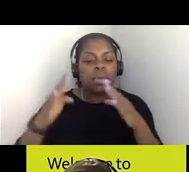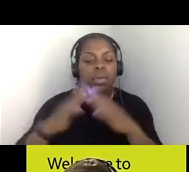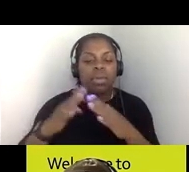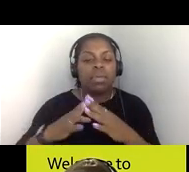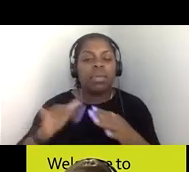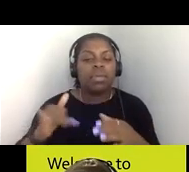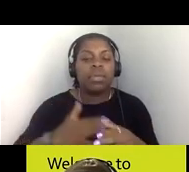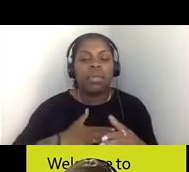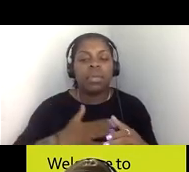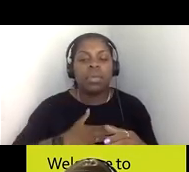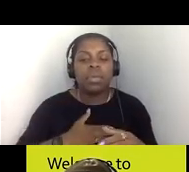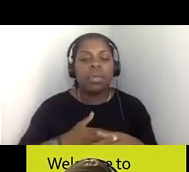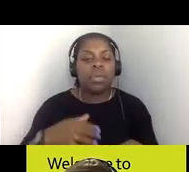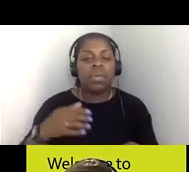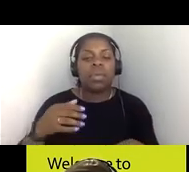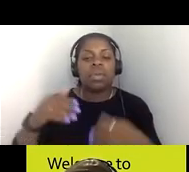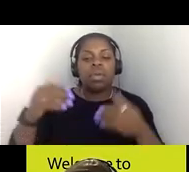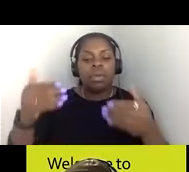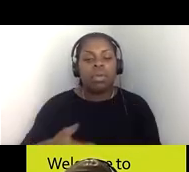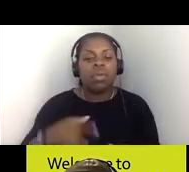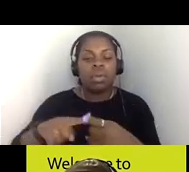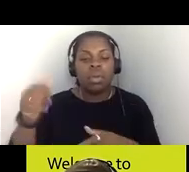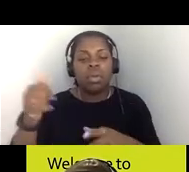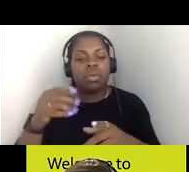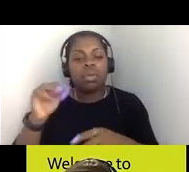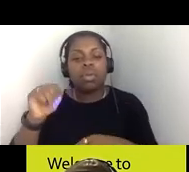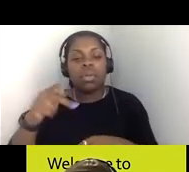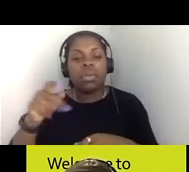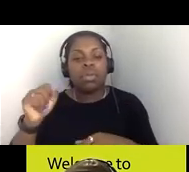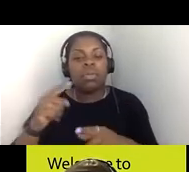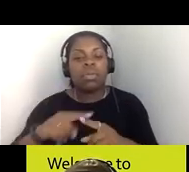de nuestro mapa que vamos a ver después.